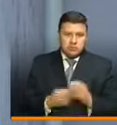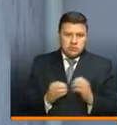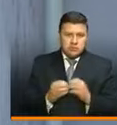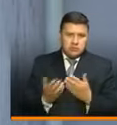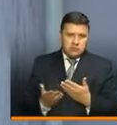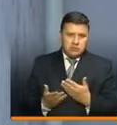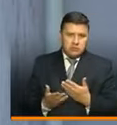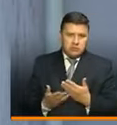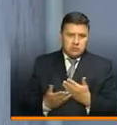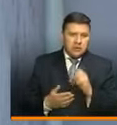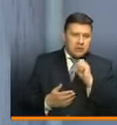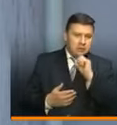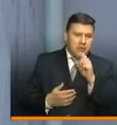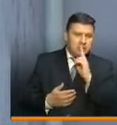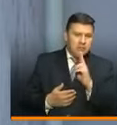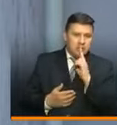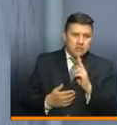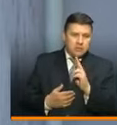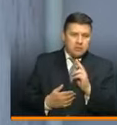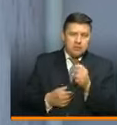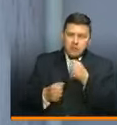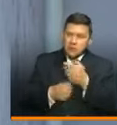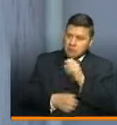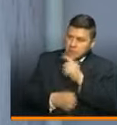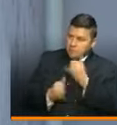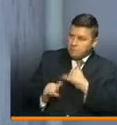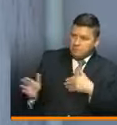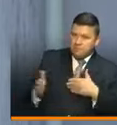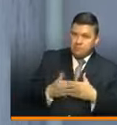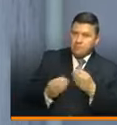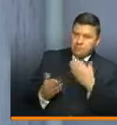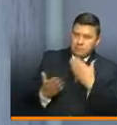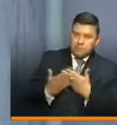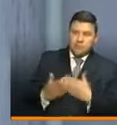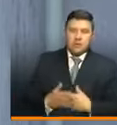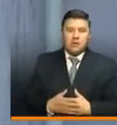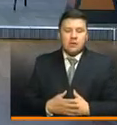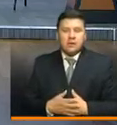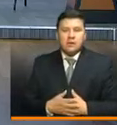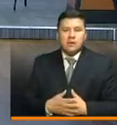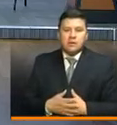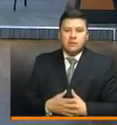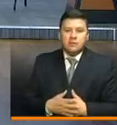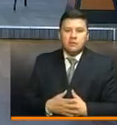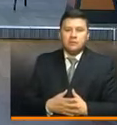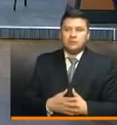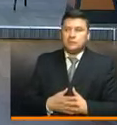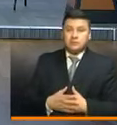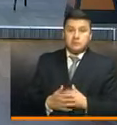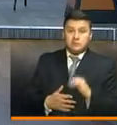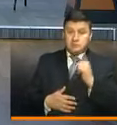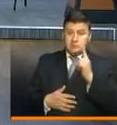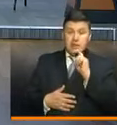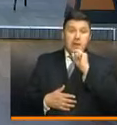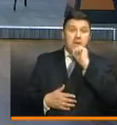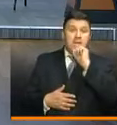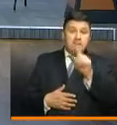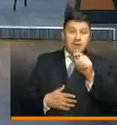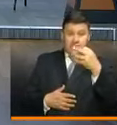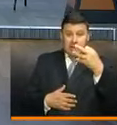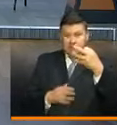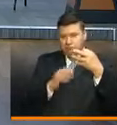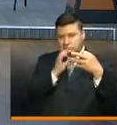pasamos a preguntas y respuestas de los medios. Yo termino aquí. Muchísimas gracias. Bueno, señor, la primera pregunta de las